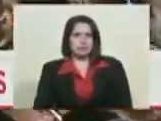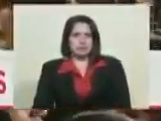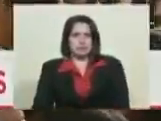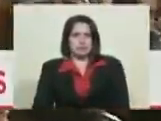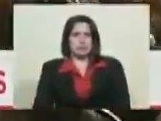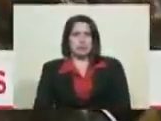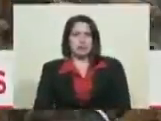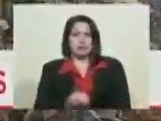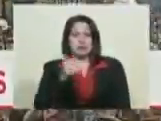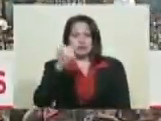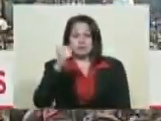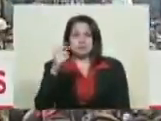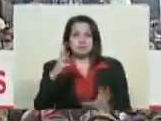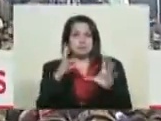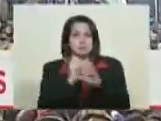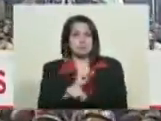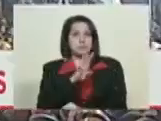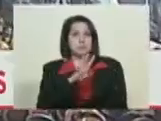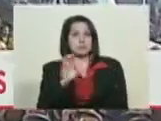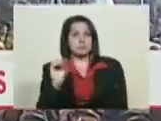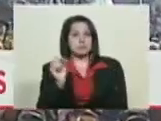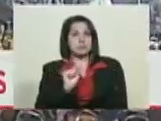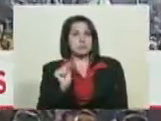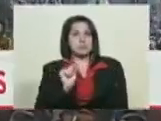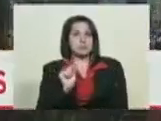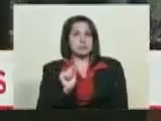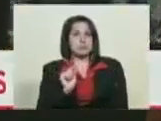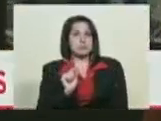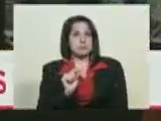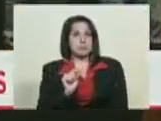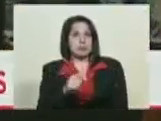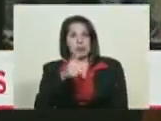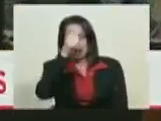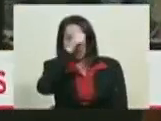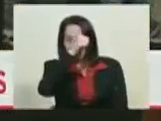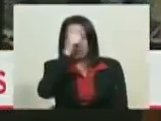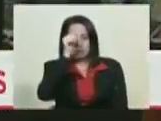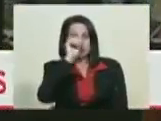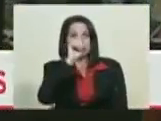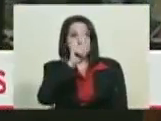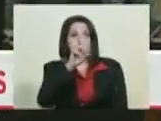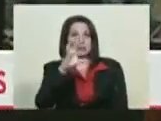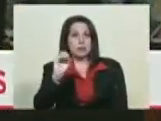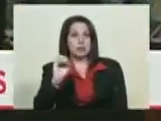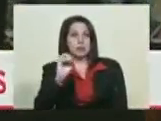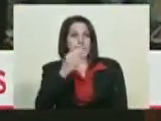Son las 10 de la noche con 40 minutos del domingo 10 de diciembre.